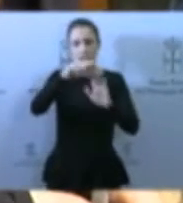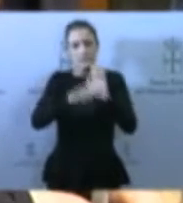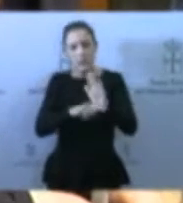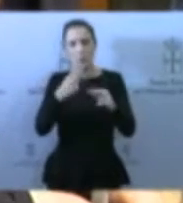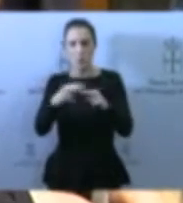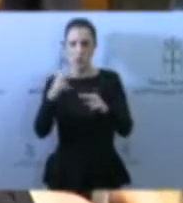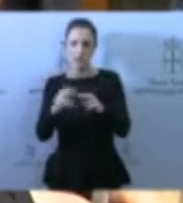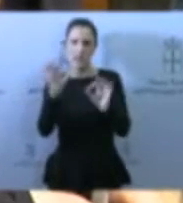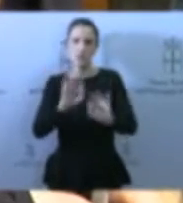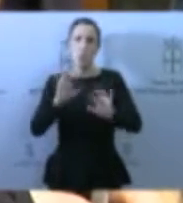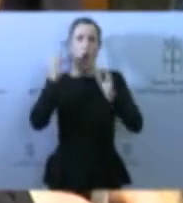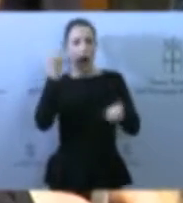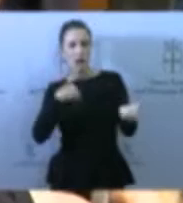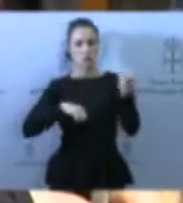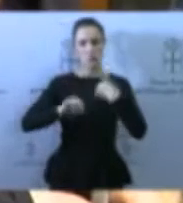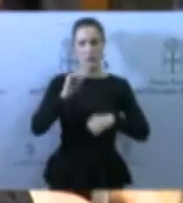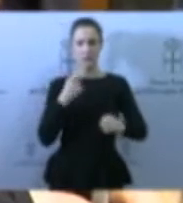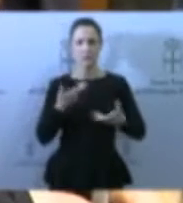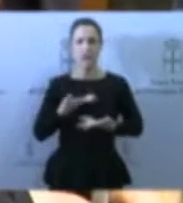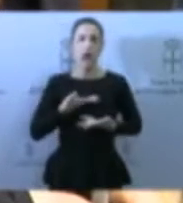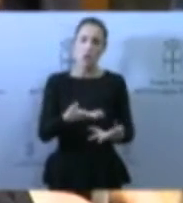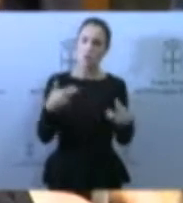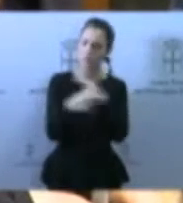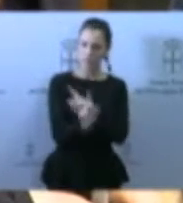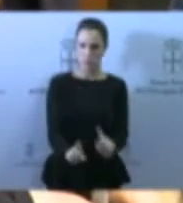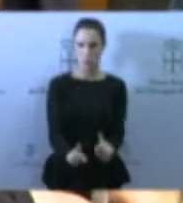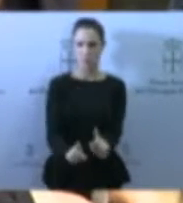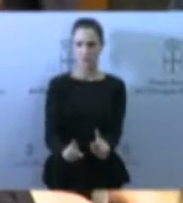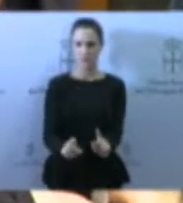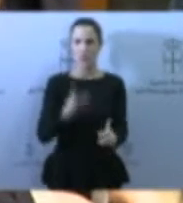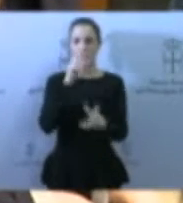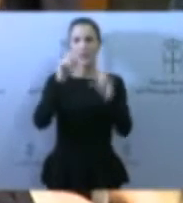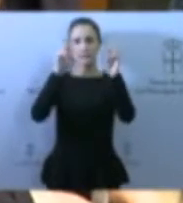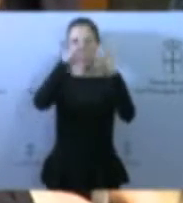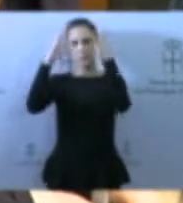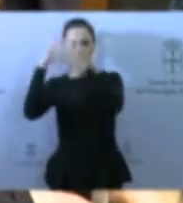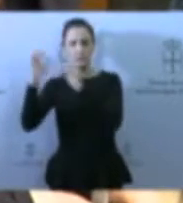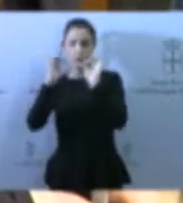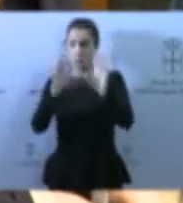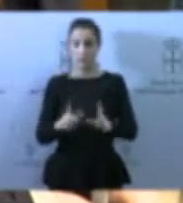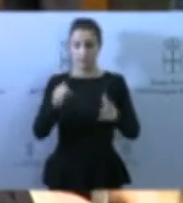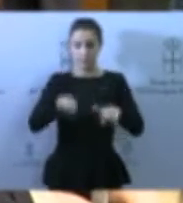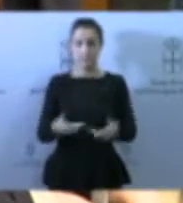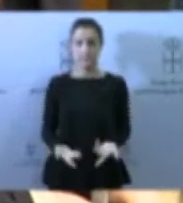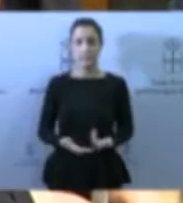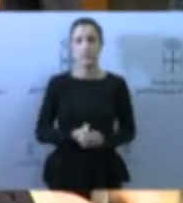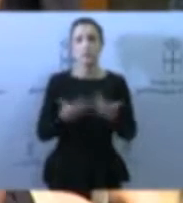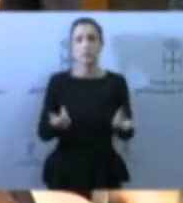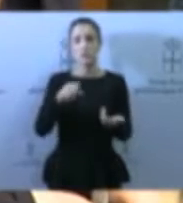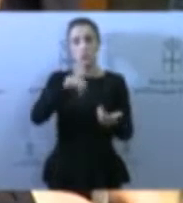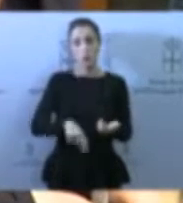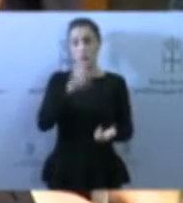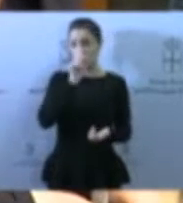no favorecen para nada la prevención y la minimización de los efectos de fenómenos meteorológicos como este. Recuerdo hoy la altura del año que